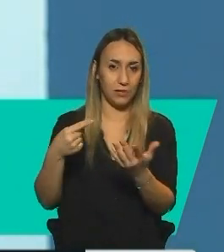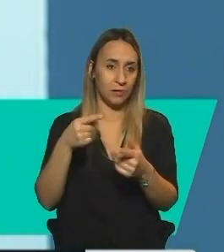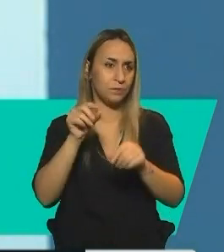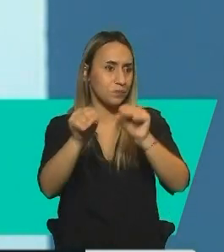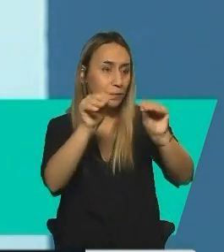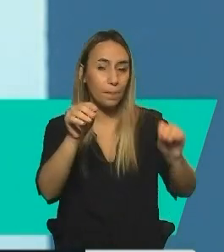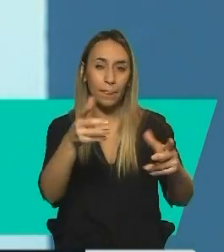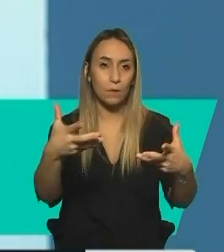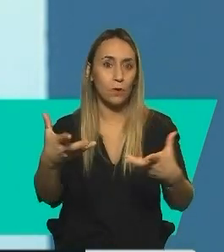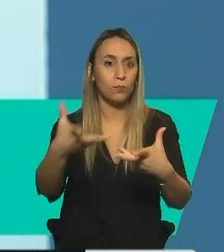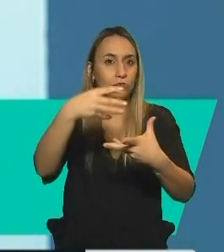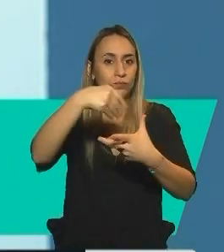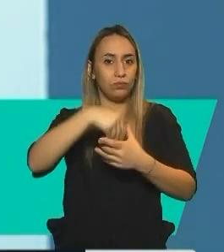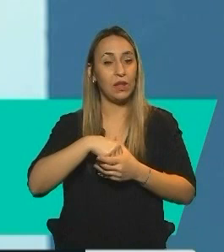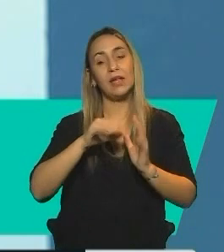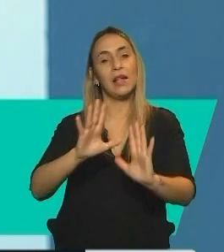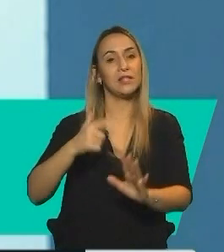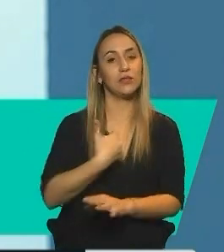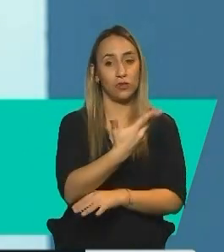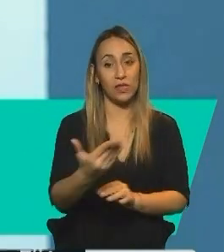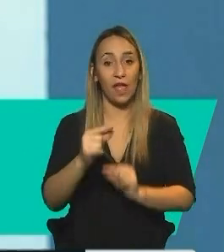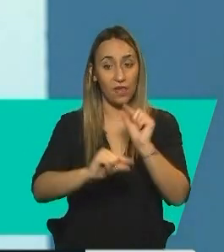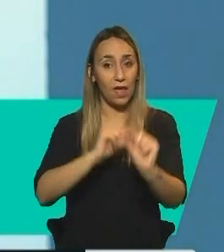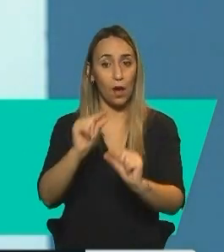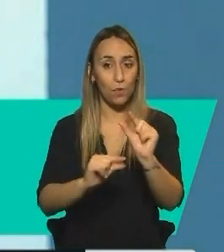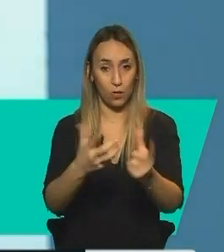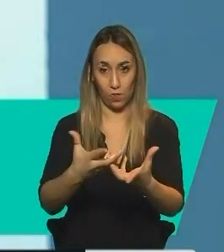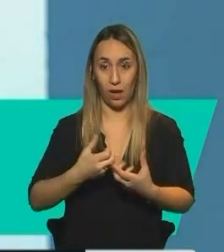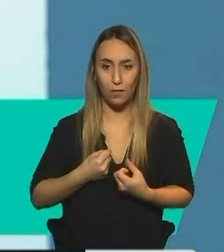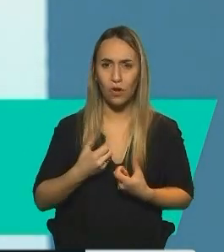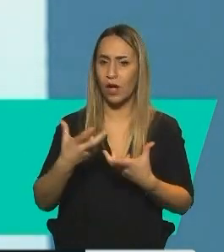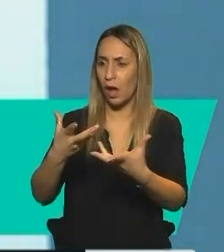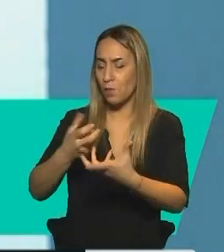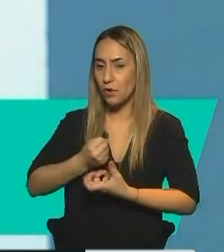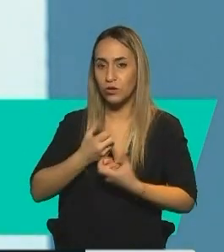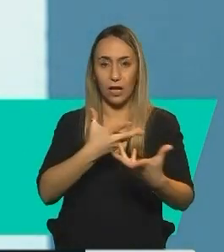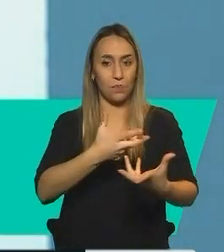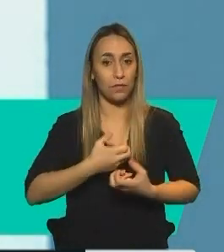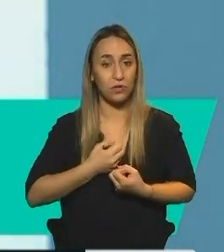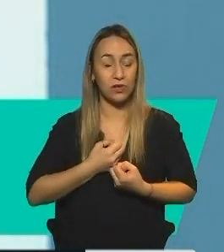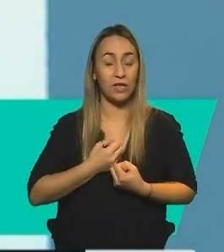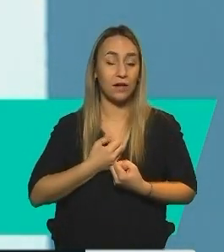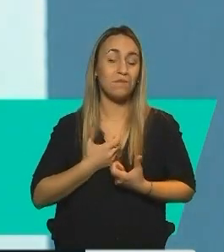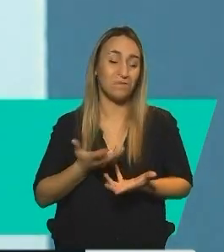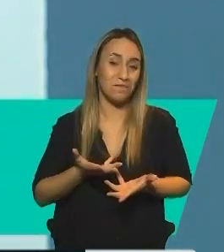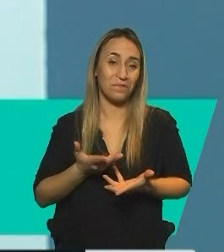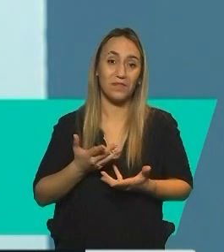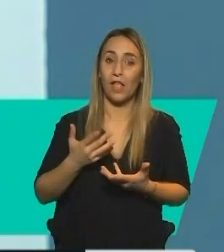Y de ese modo la sociedad fue acompañando y también vamos transmitiendo de alguna manera a generaciones que no han tenido